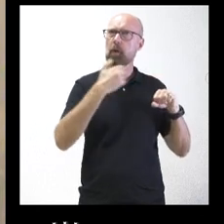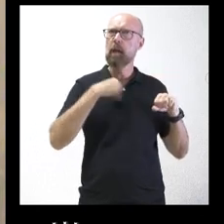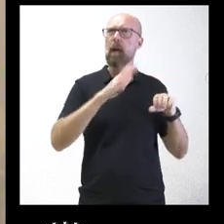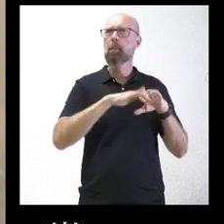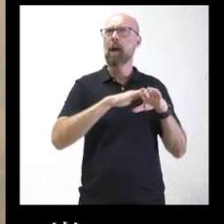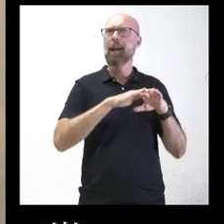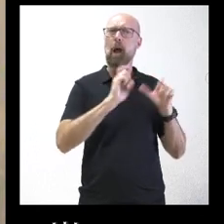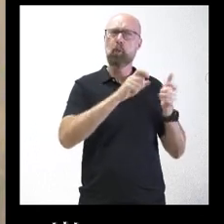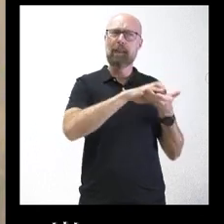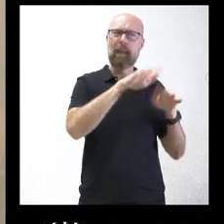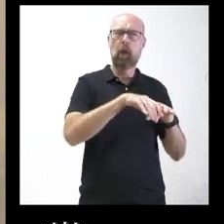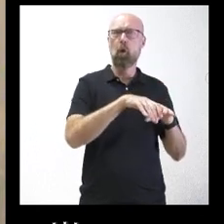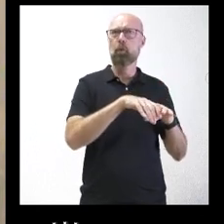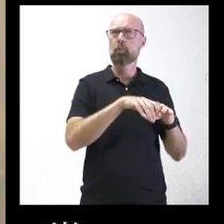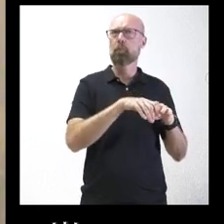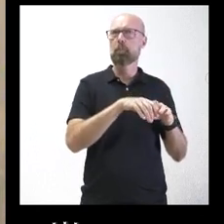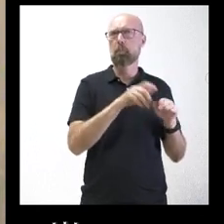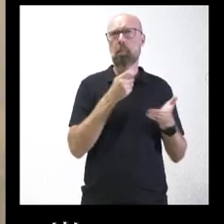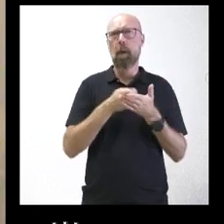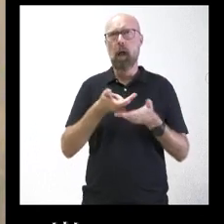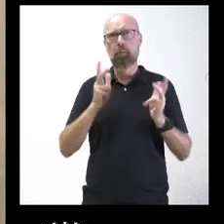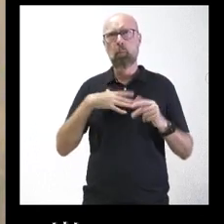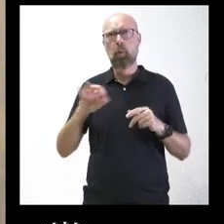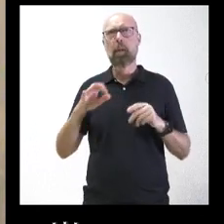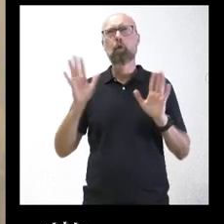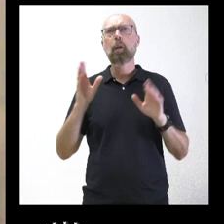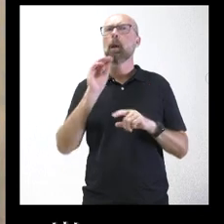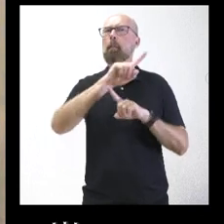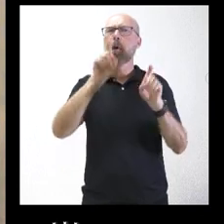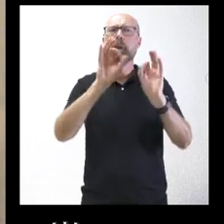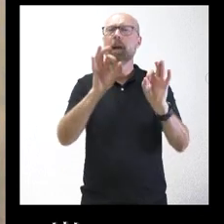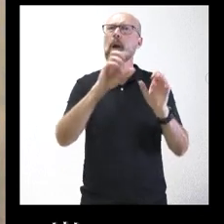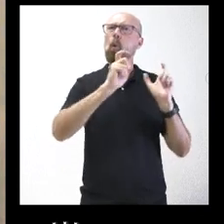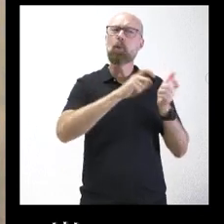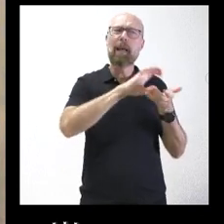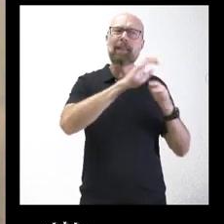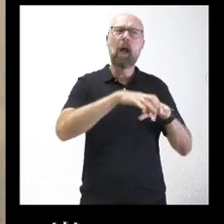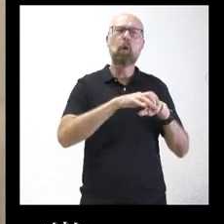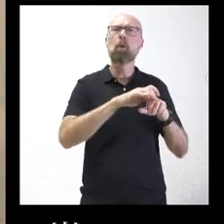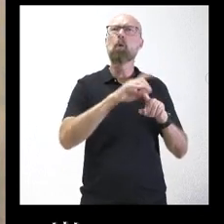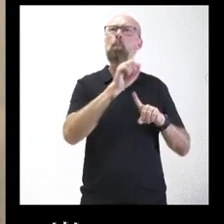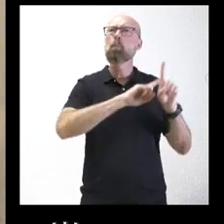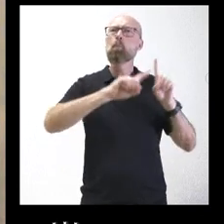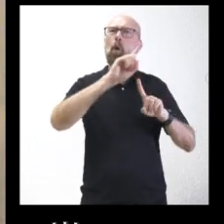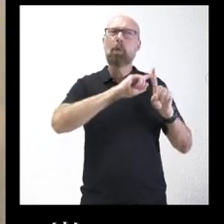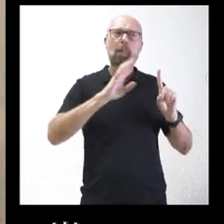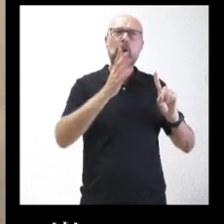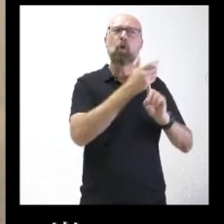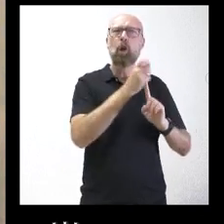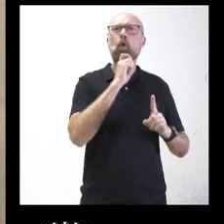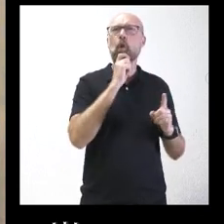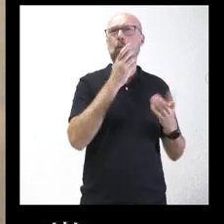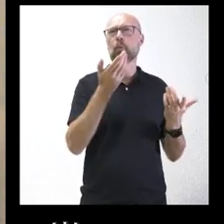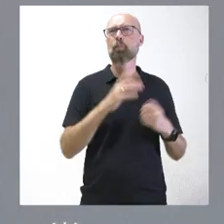impagos y La pregunta era muy concreta Y es que va a hacer la junta de Castilla y León para solucionar el problema turístico que hay ahora mismo en las